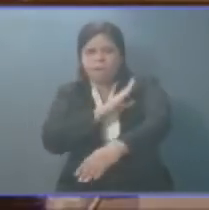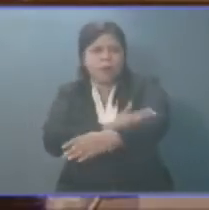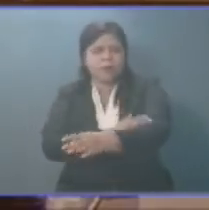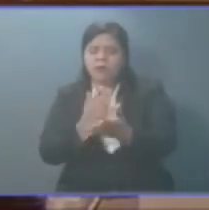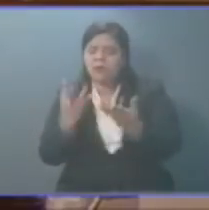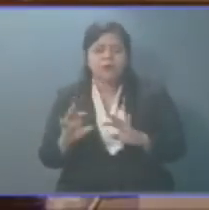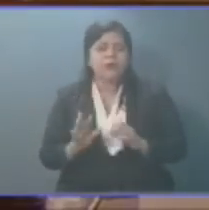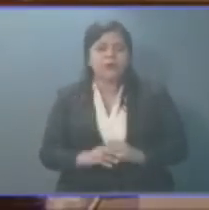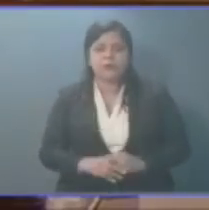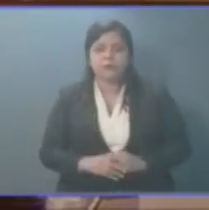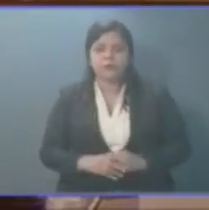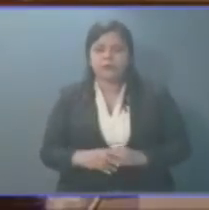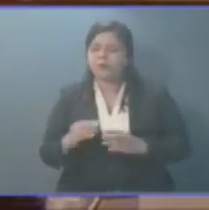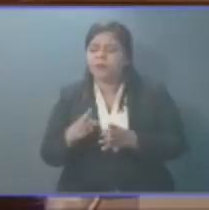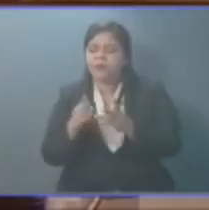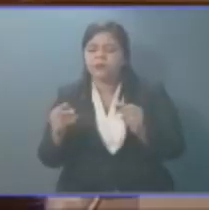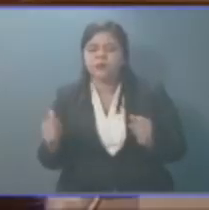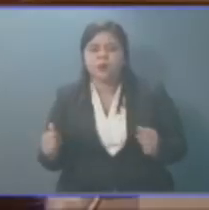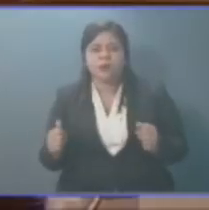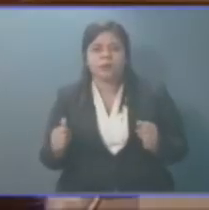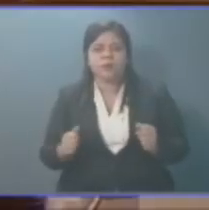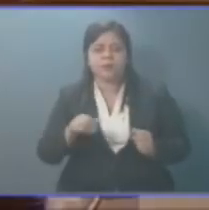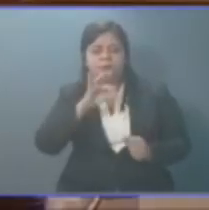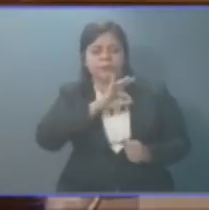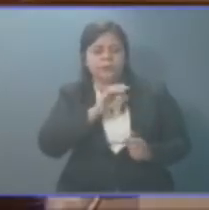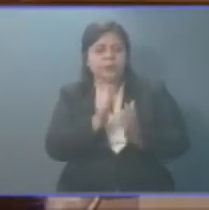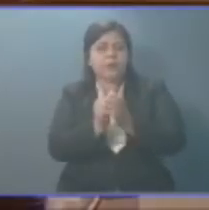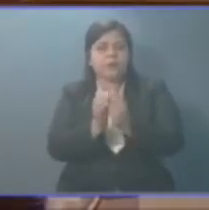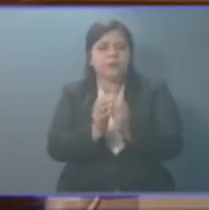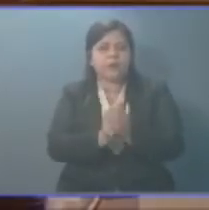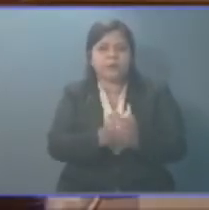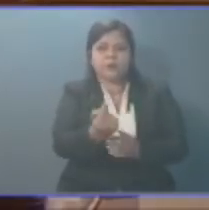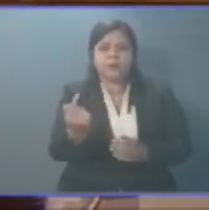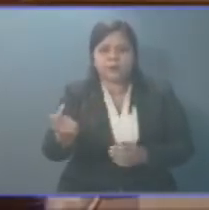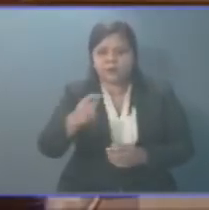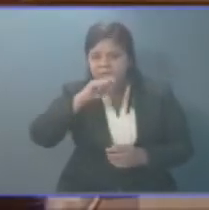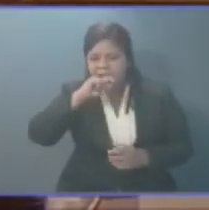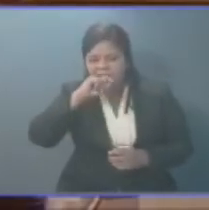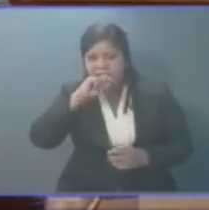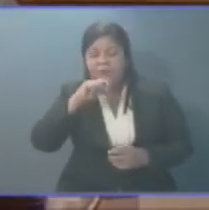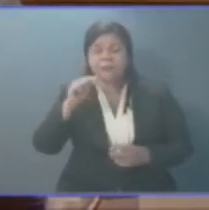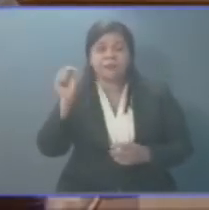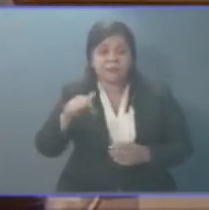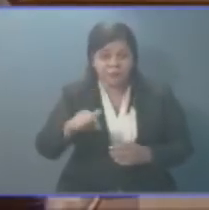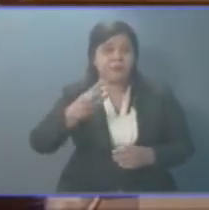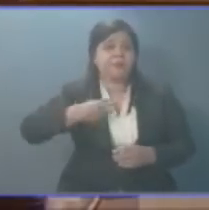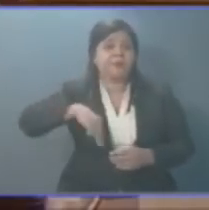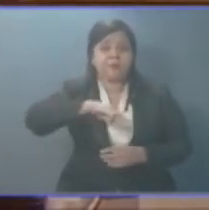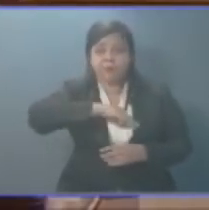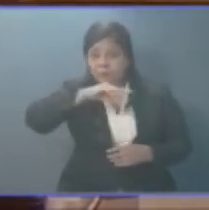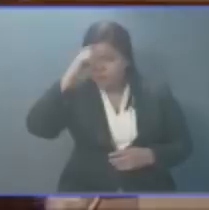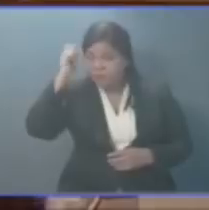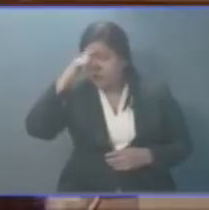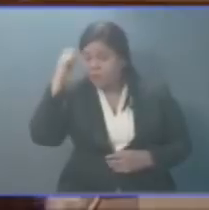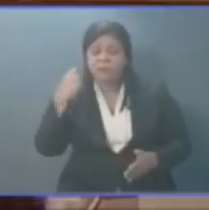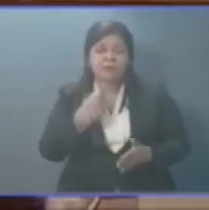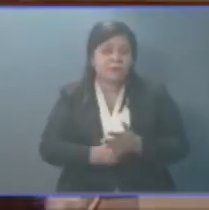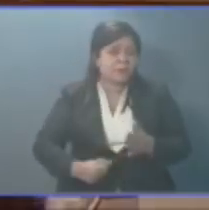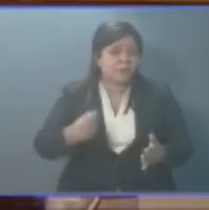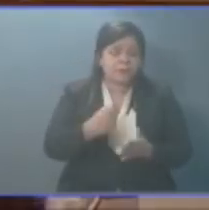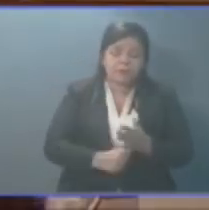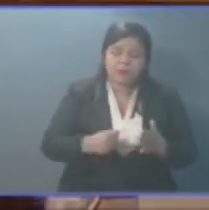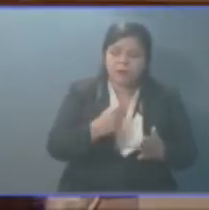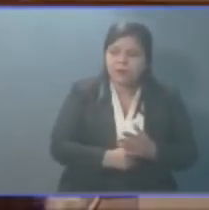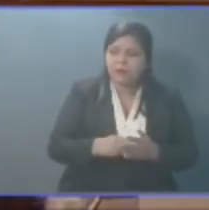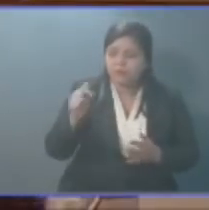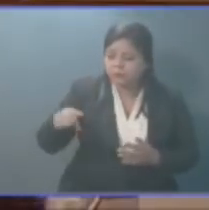Ministerio de Trabajo que resolviera en función de los más vulnerables, porque han tenido un Ministerio de Trabajo luchando en este